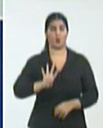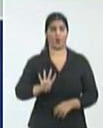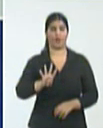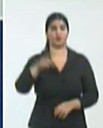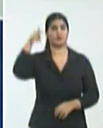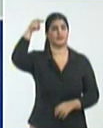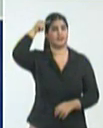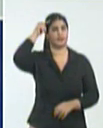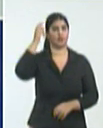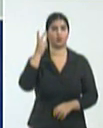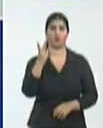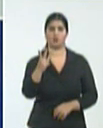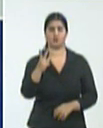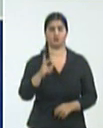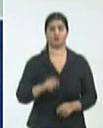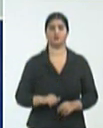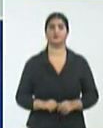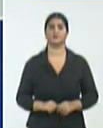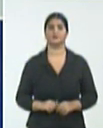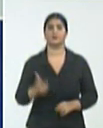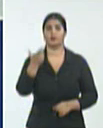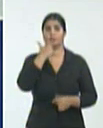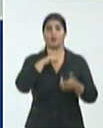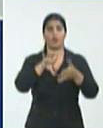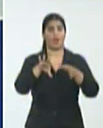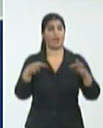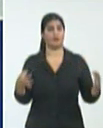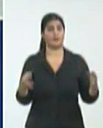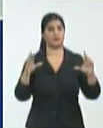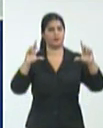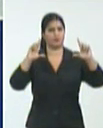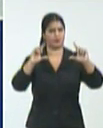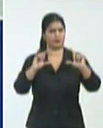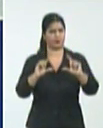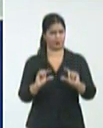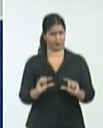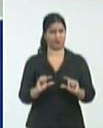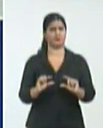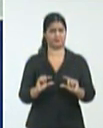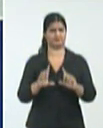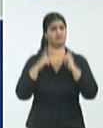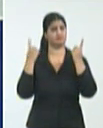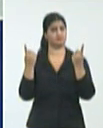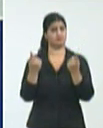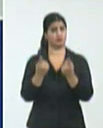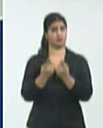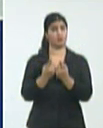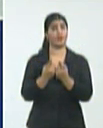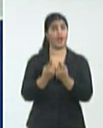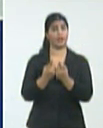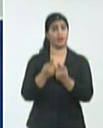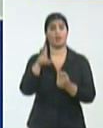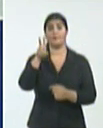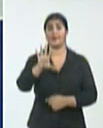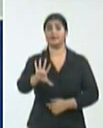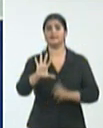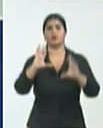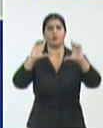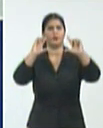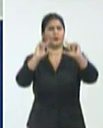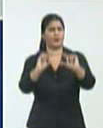2. Artemisa también disminuye, 25 menos, 278